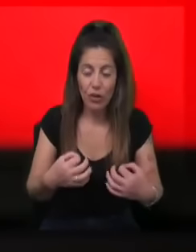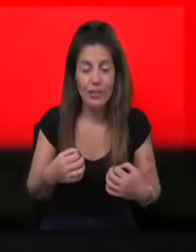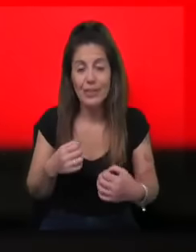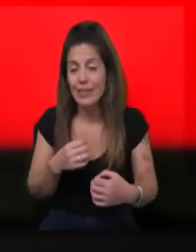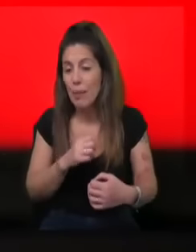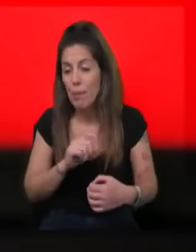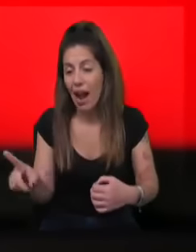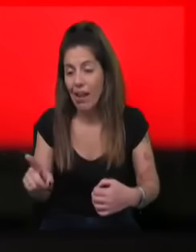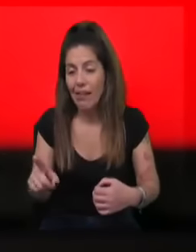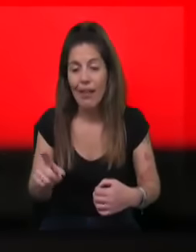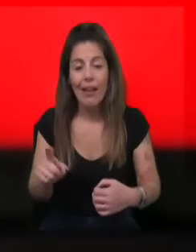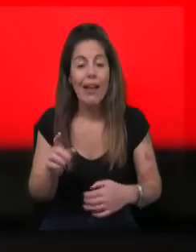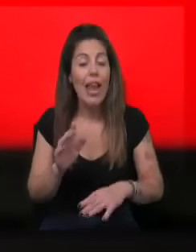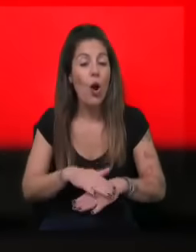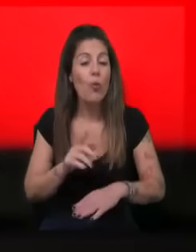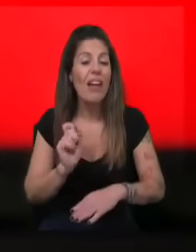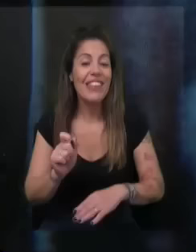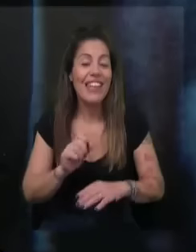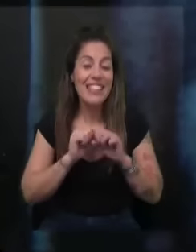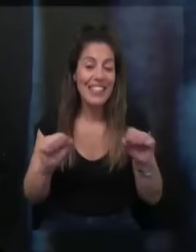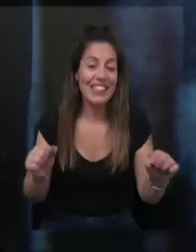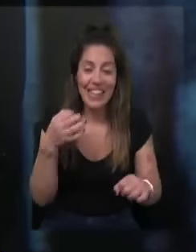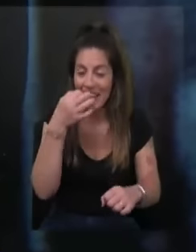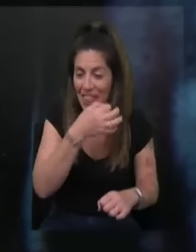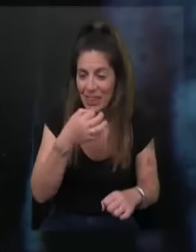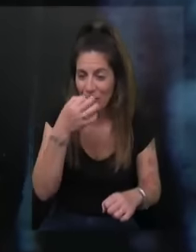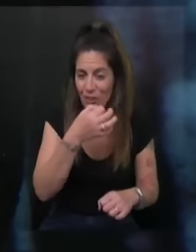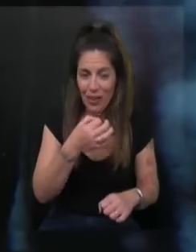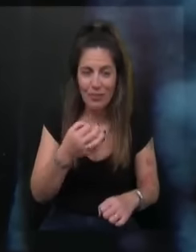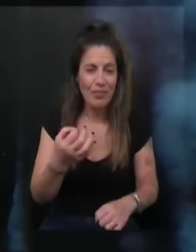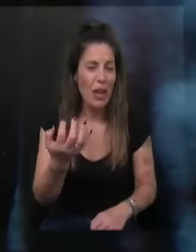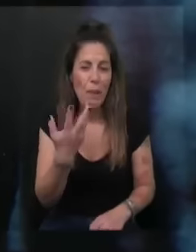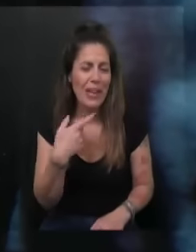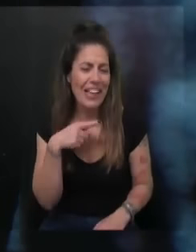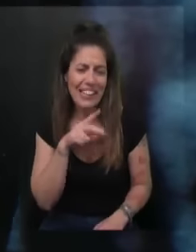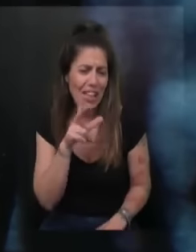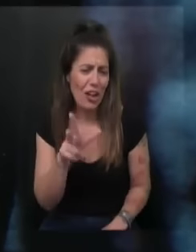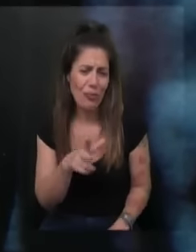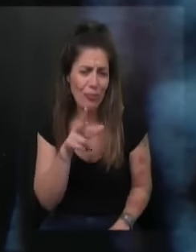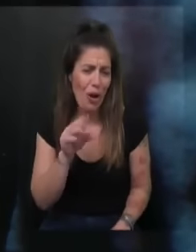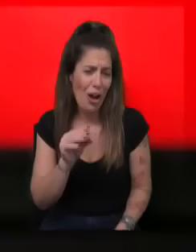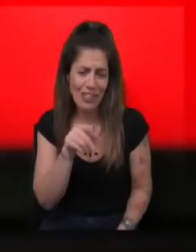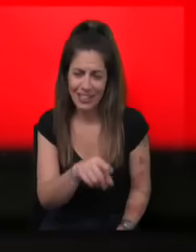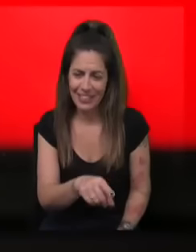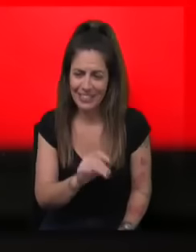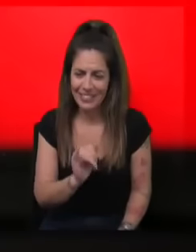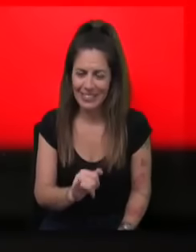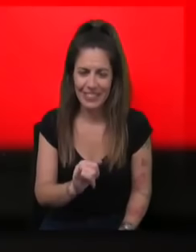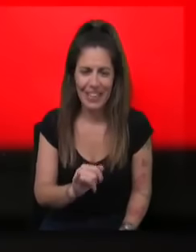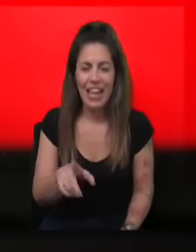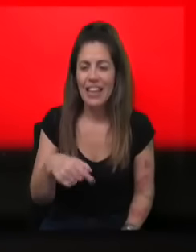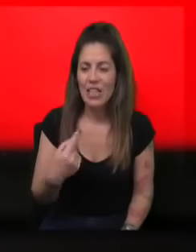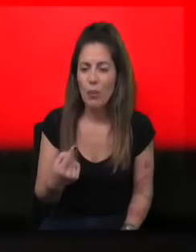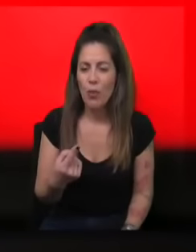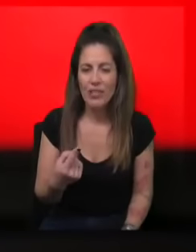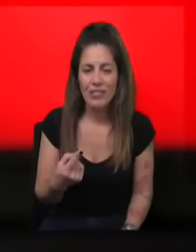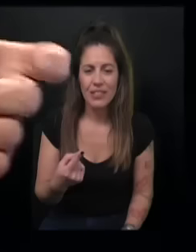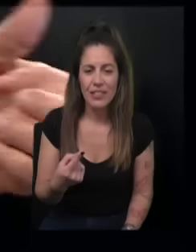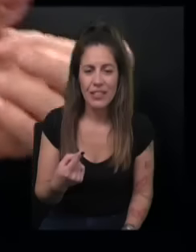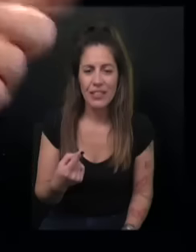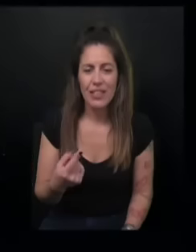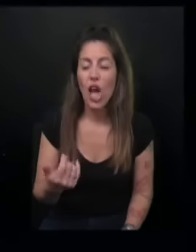la culpa de la secretaría de drogas porque no no eso es funcion un poco así en este y después y cómo Sí pero